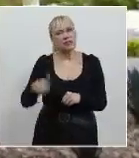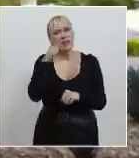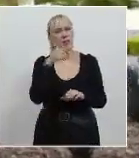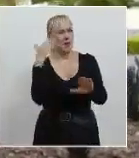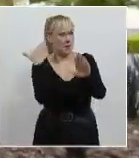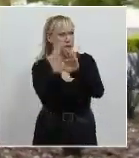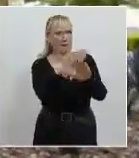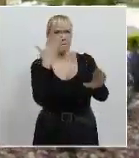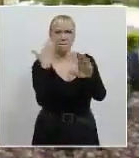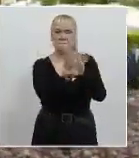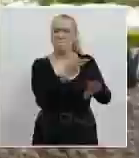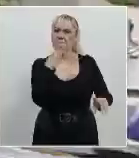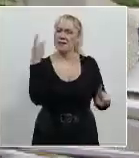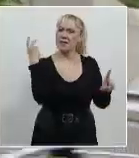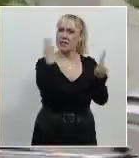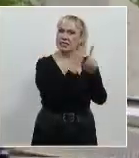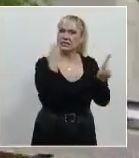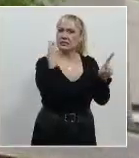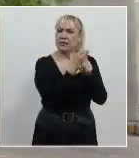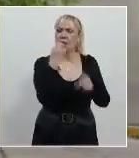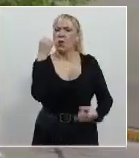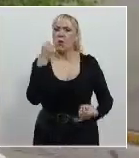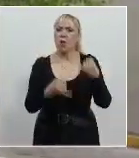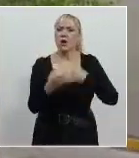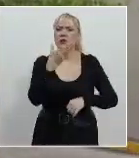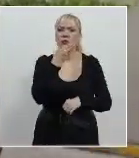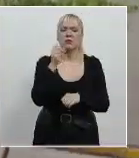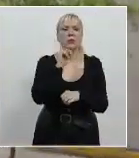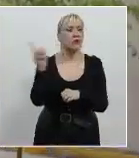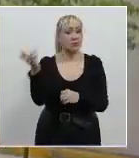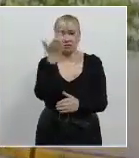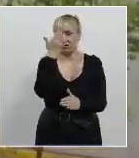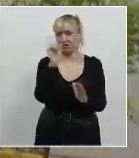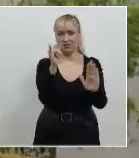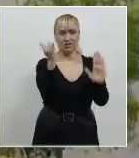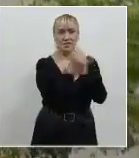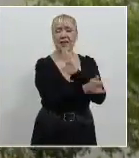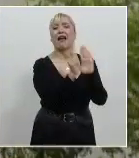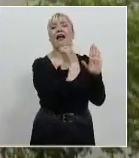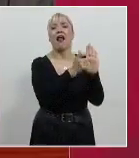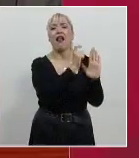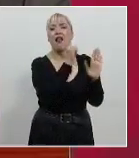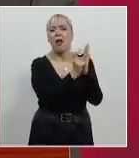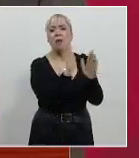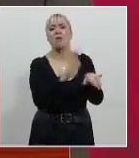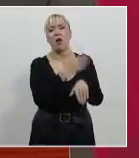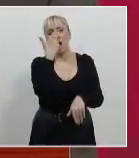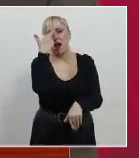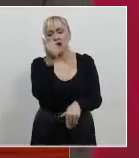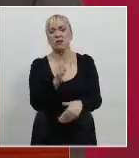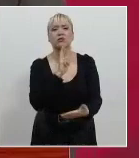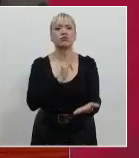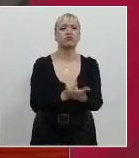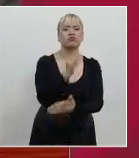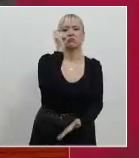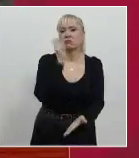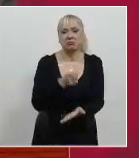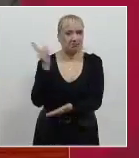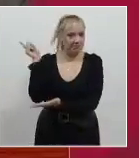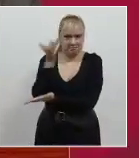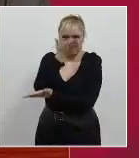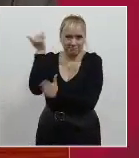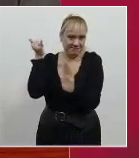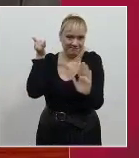de la República contra juzgadoras y juzgadores sin conocer los argumentos jurídicos de las resoluciones que se invocan, ni los